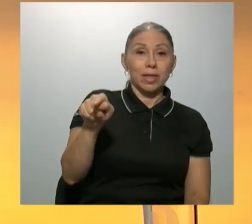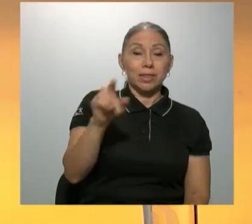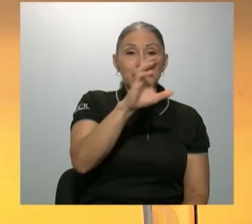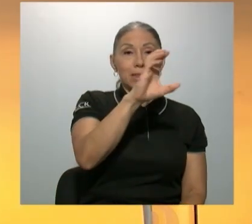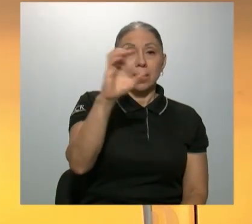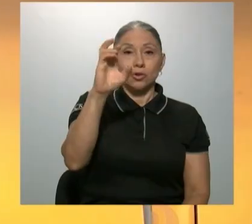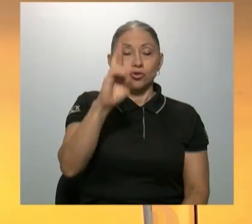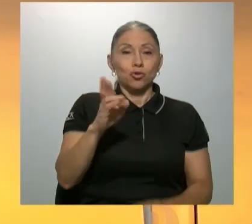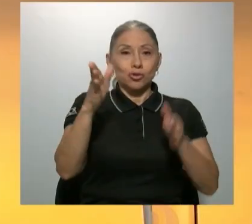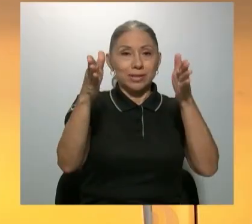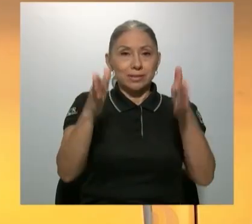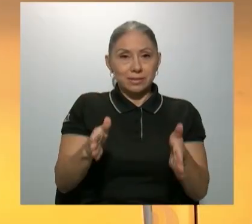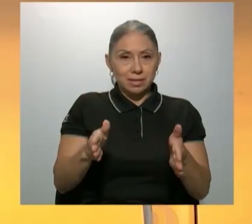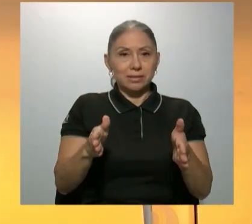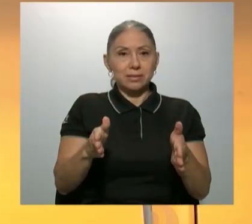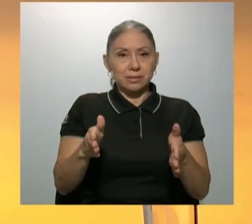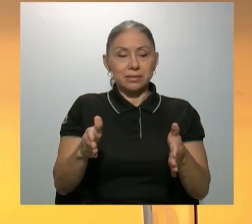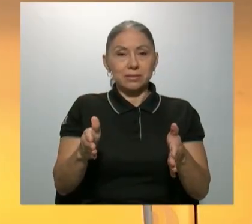costarricenses